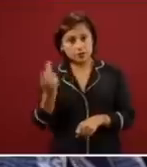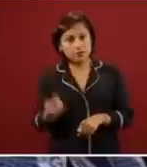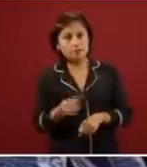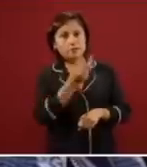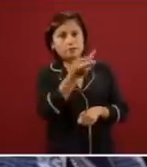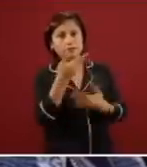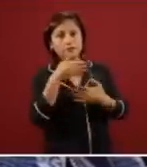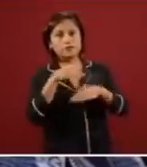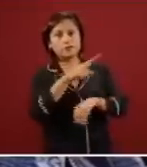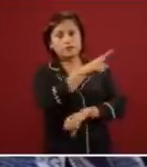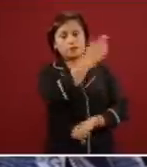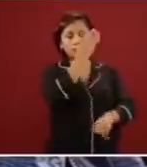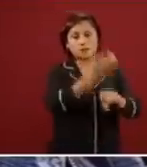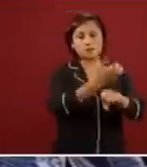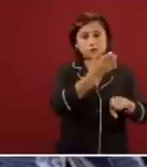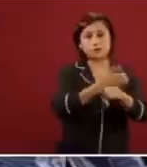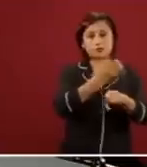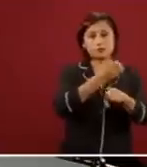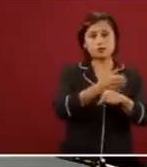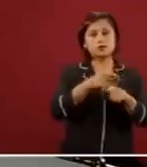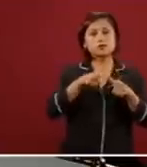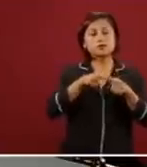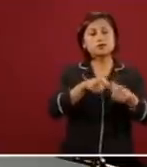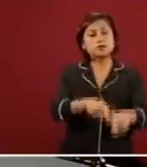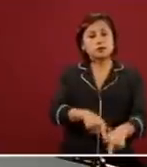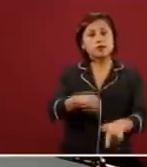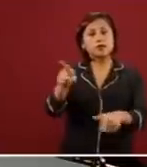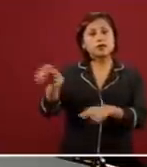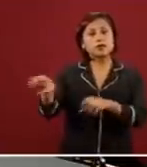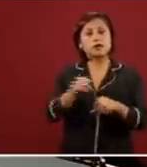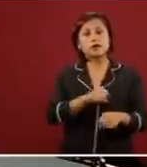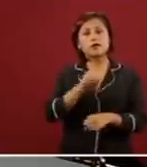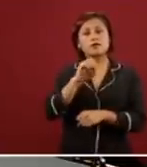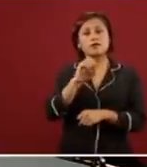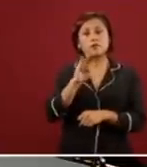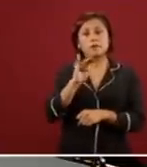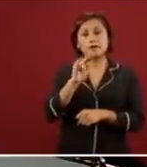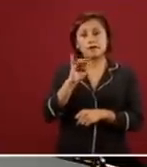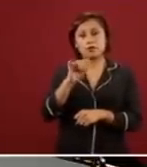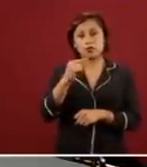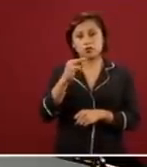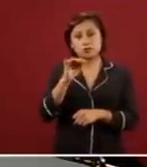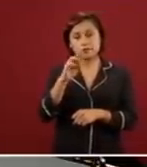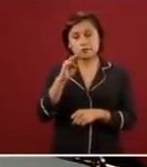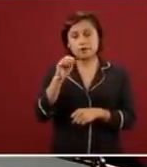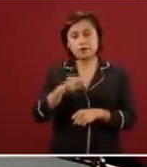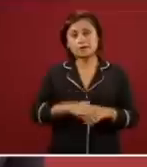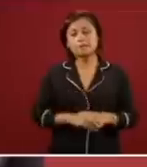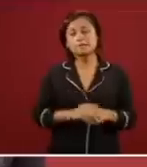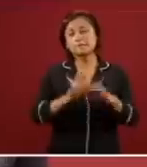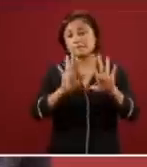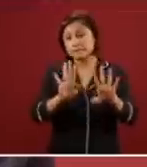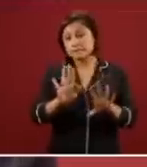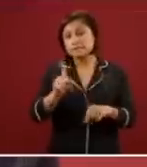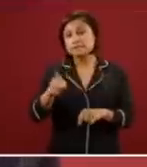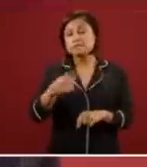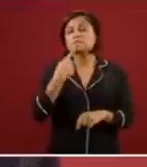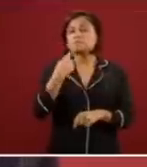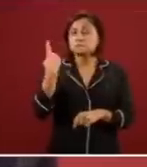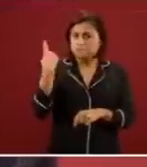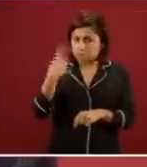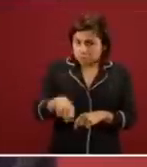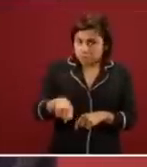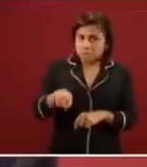de detener a Ovidio Guzmán, por favor? Bueno, hay la denuncia, como otras, mejor dicho,